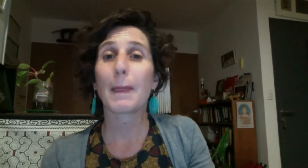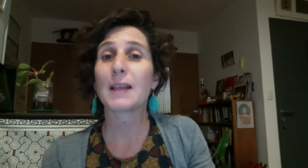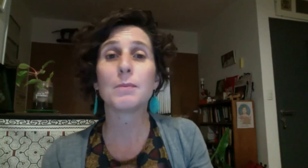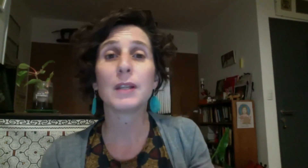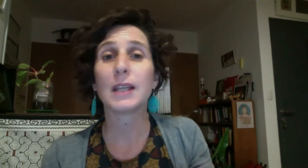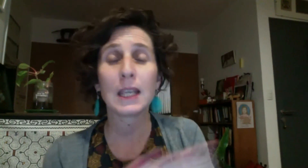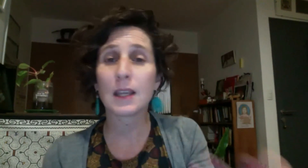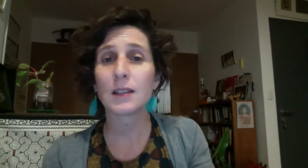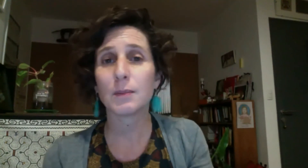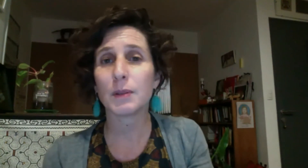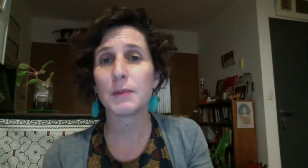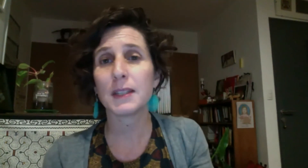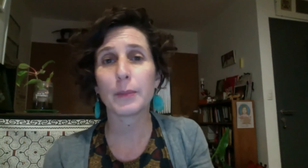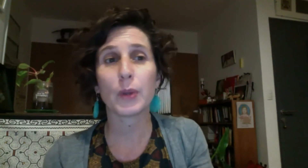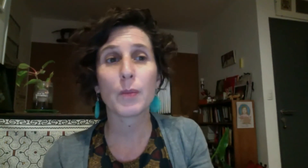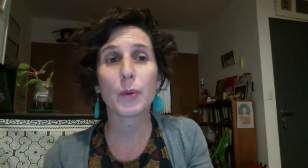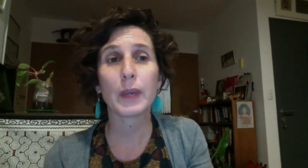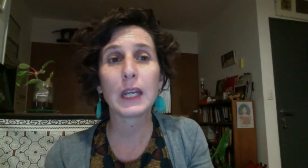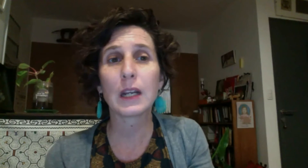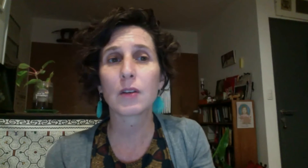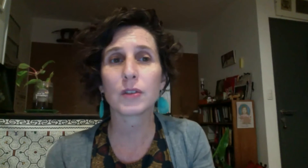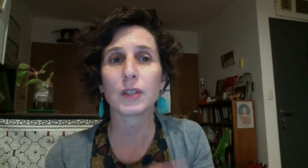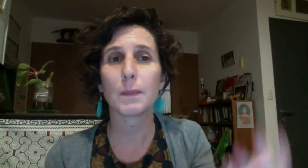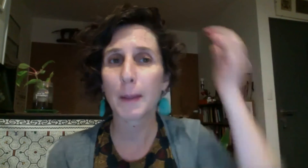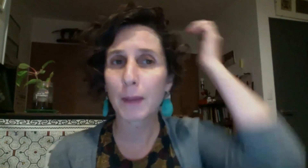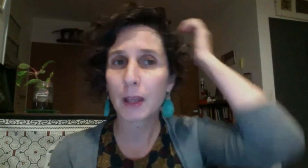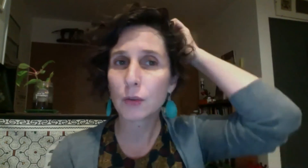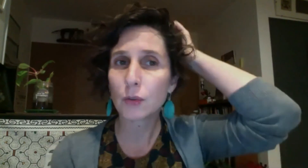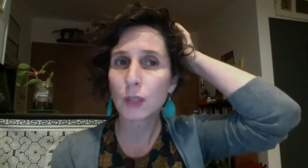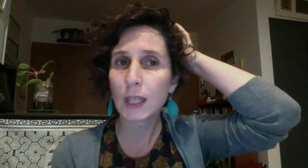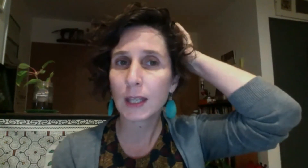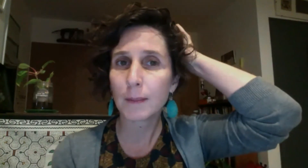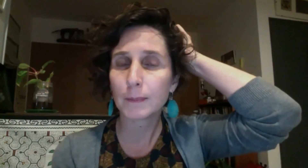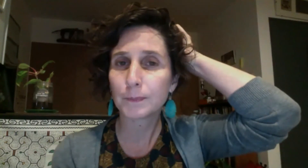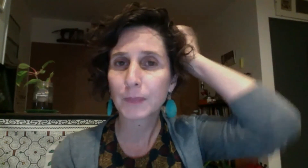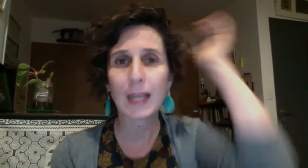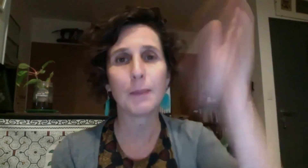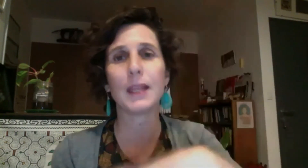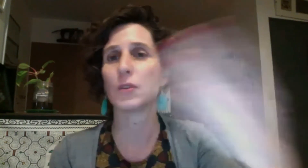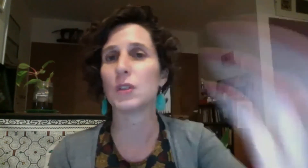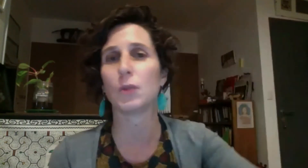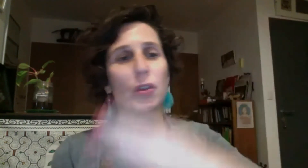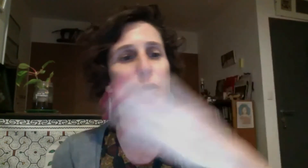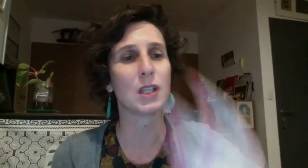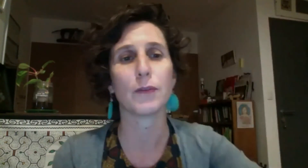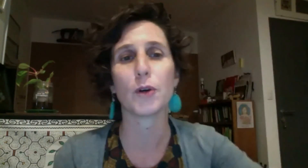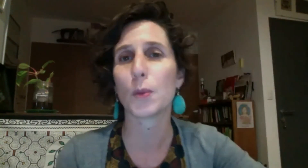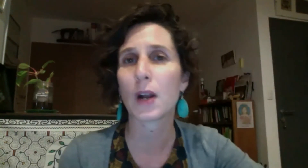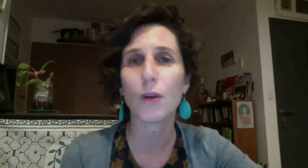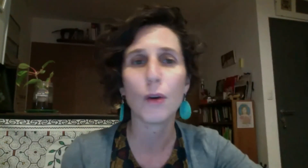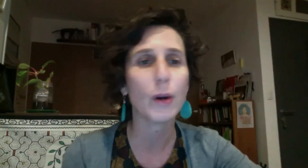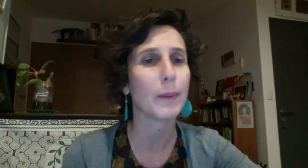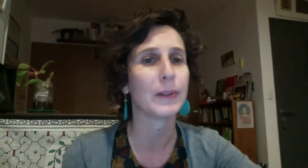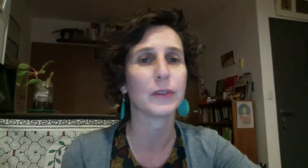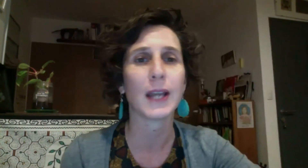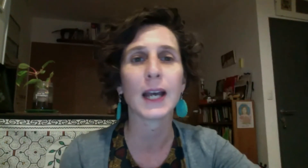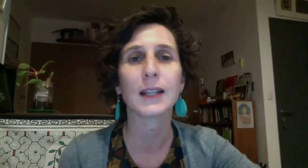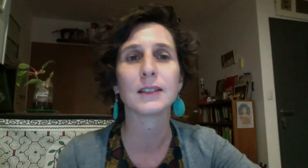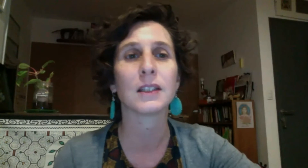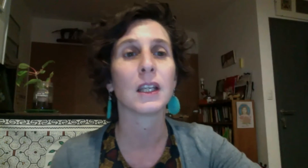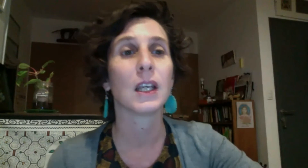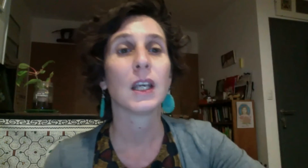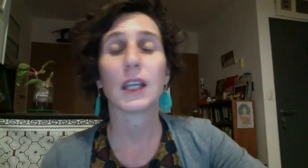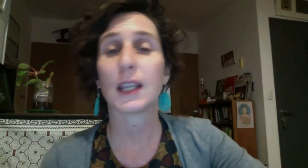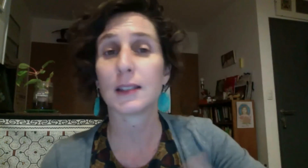en ella a simple vista podemos ver y reconocer plasmados elementos, situaciones, formas, colores,